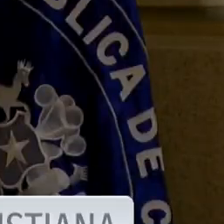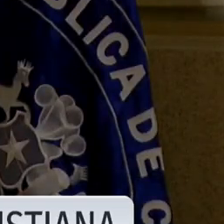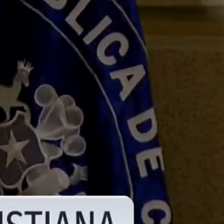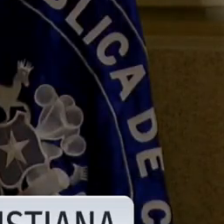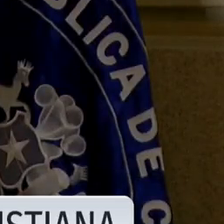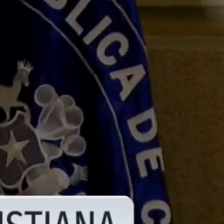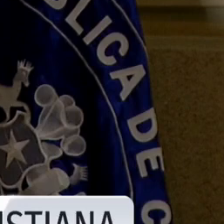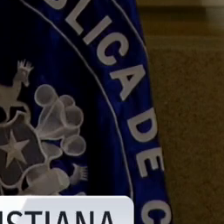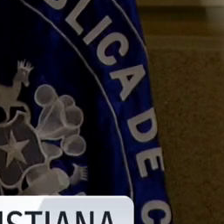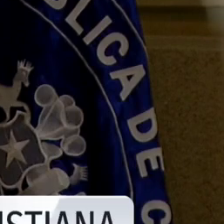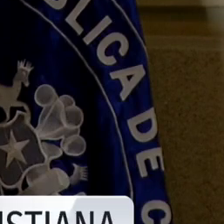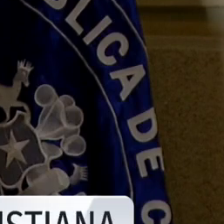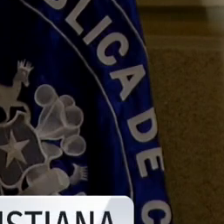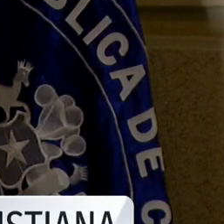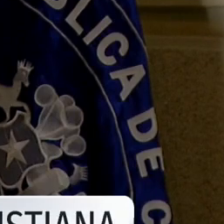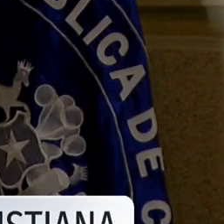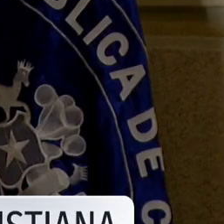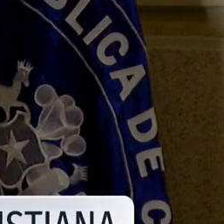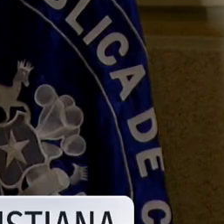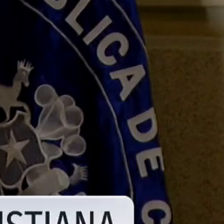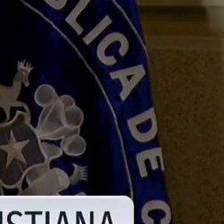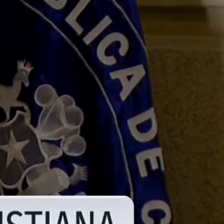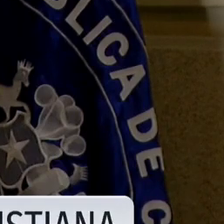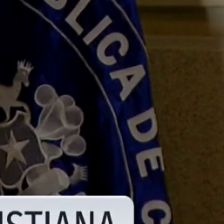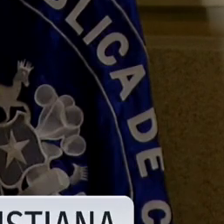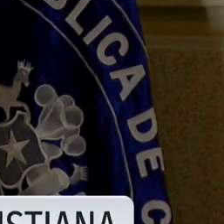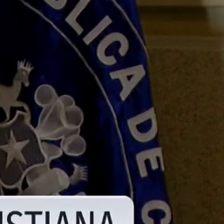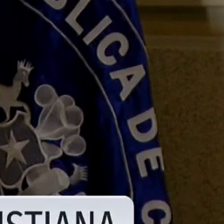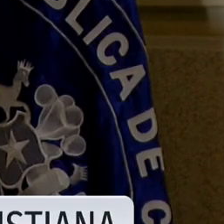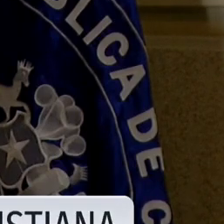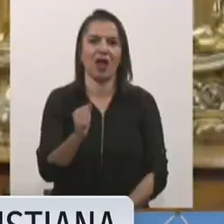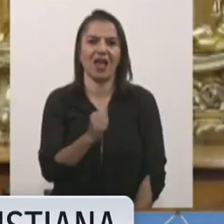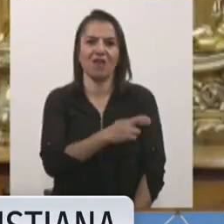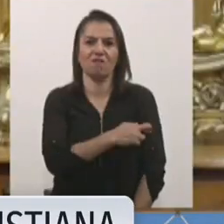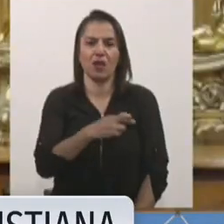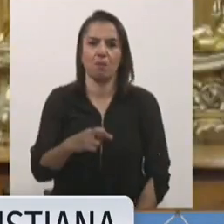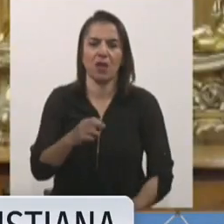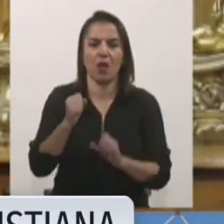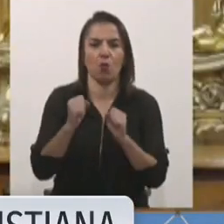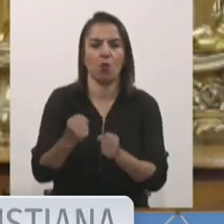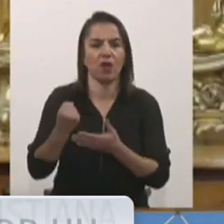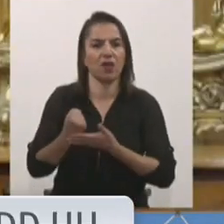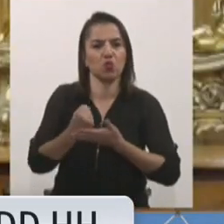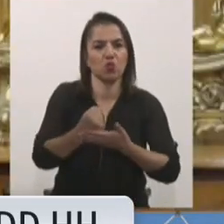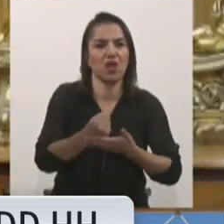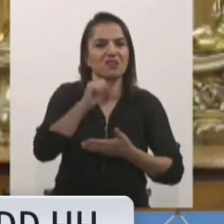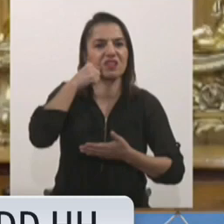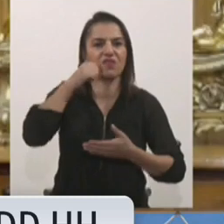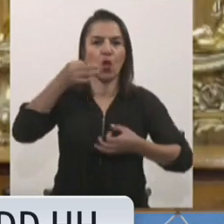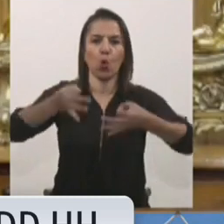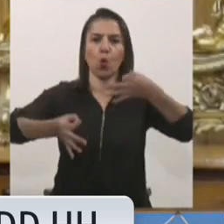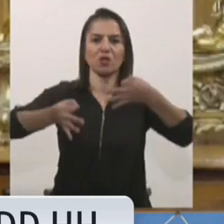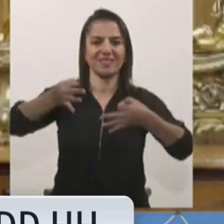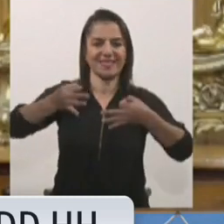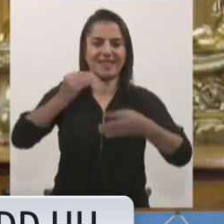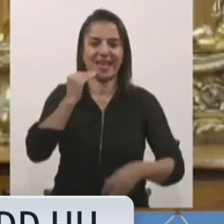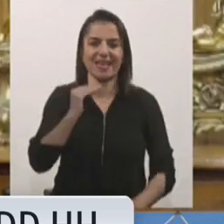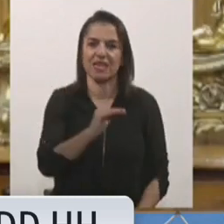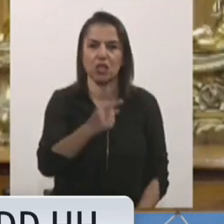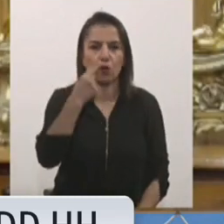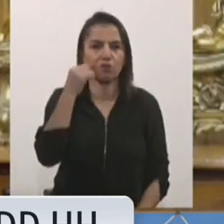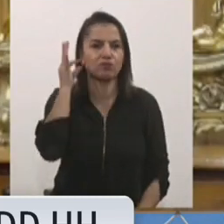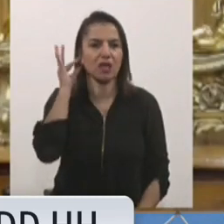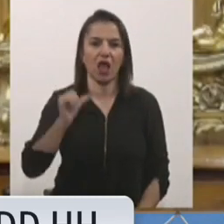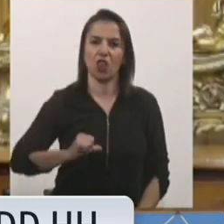reforzar la medida cautelar que hoy día existe en nuestra legislación. Para hacer justicia a niñas, niños y